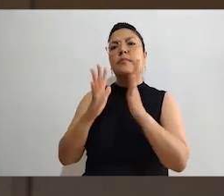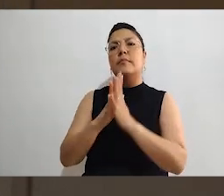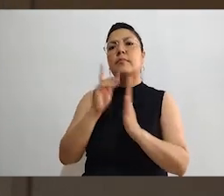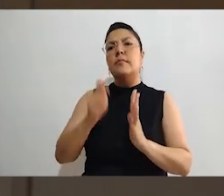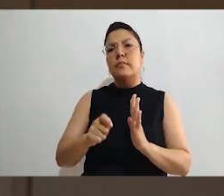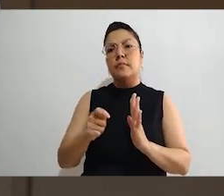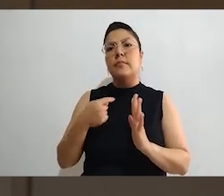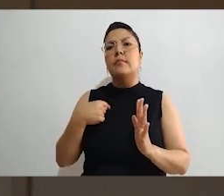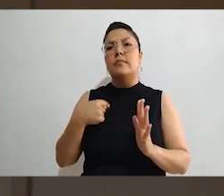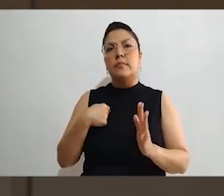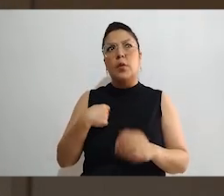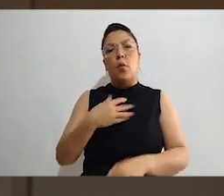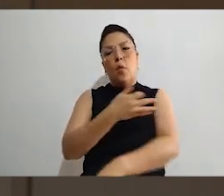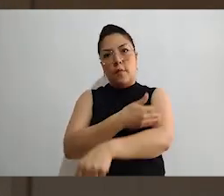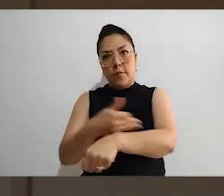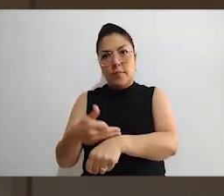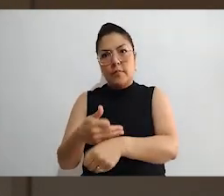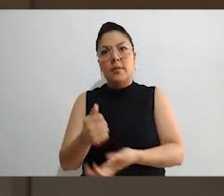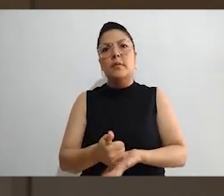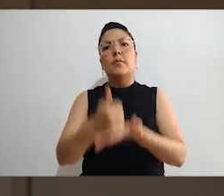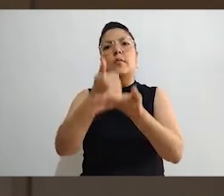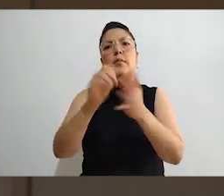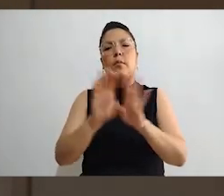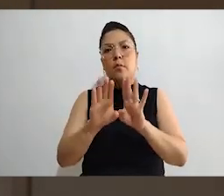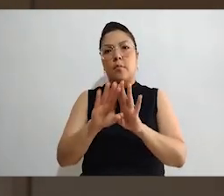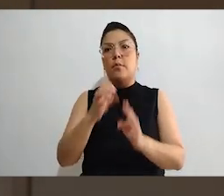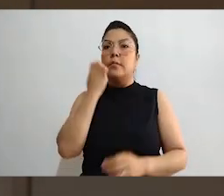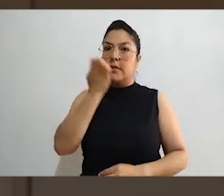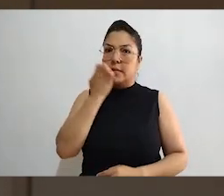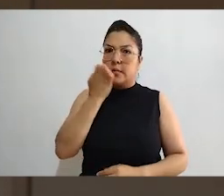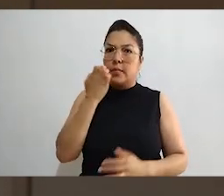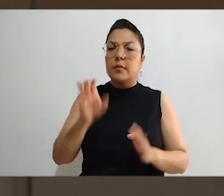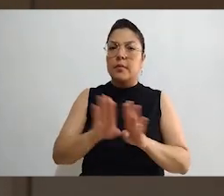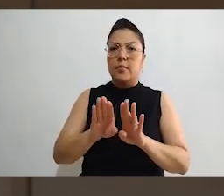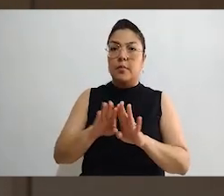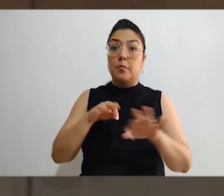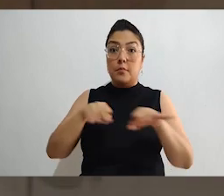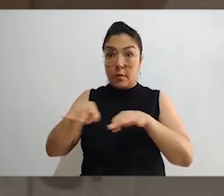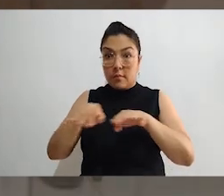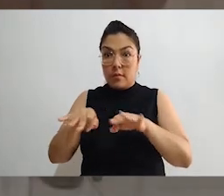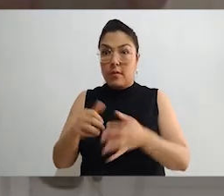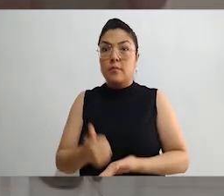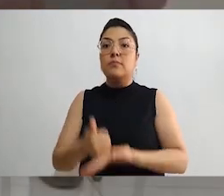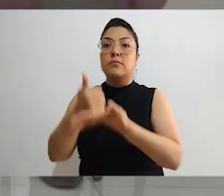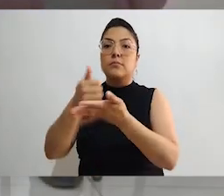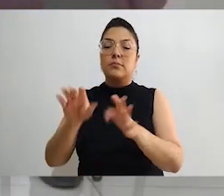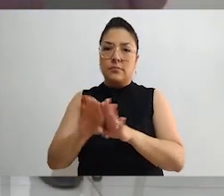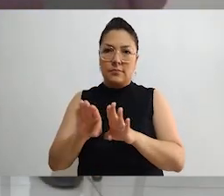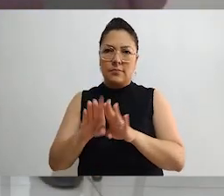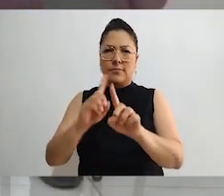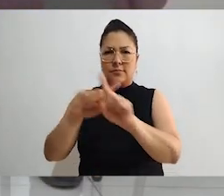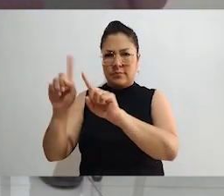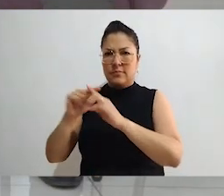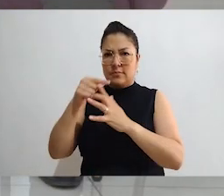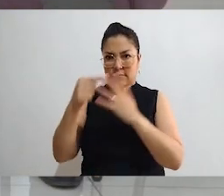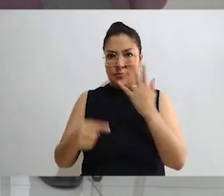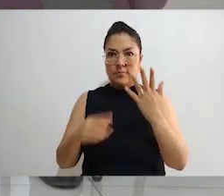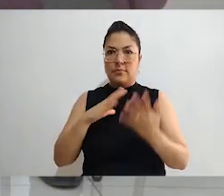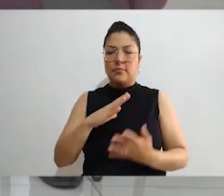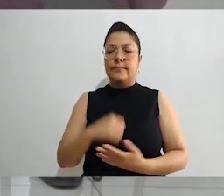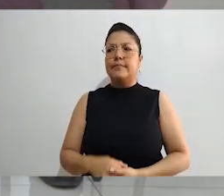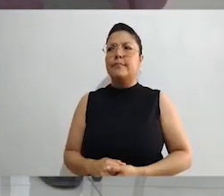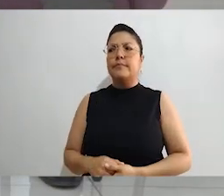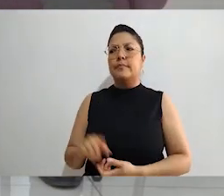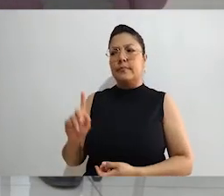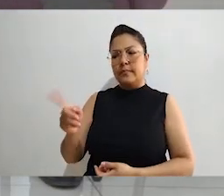nuestro entorno familiar, social, escolar o laboral. Muy bien. Fíjate que hay una cosa interesante